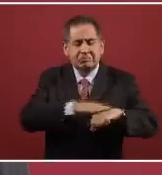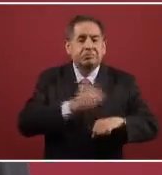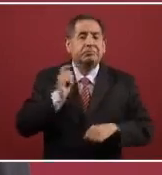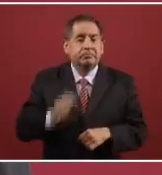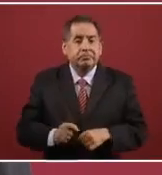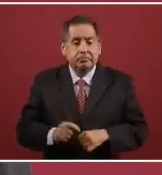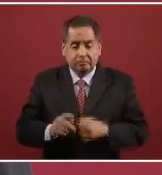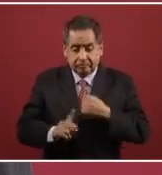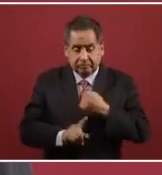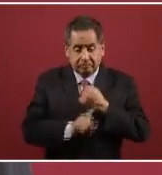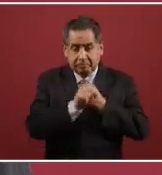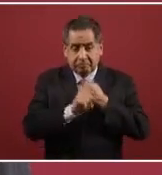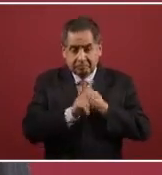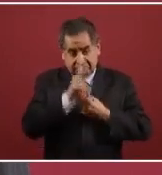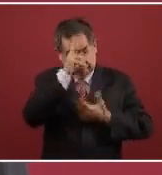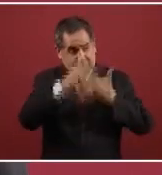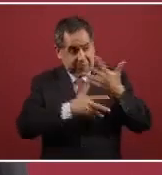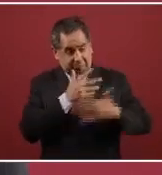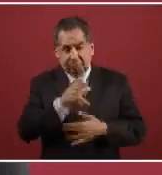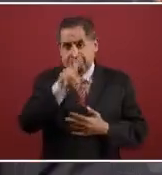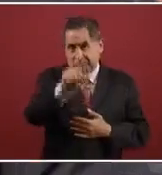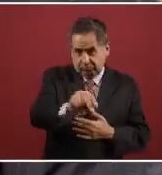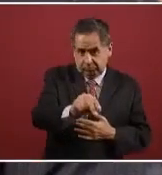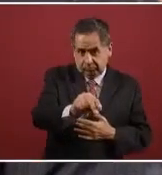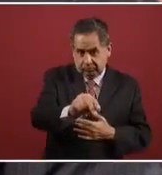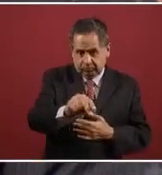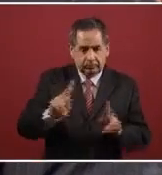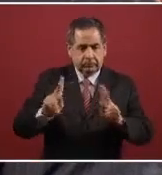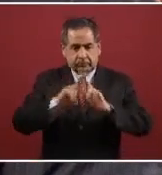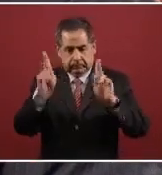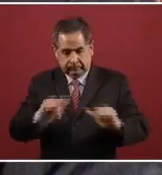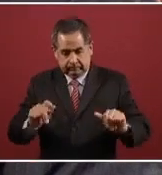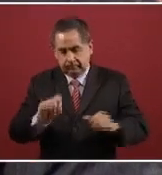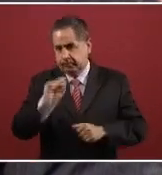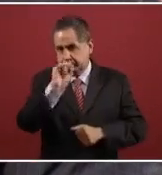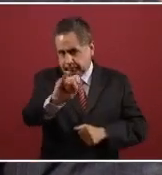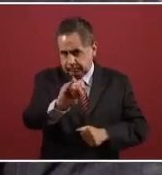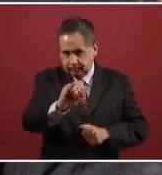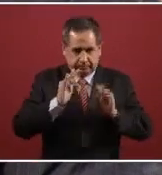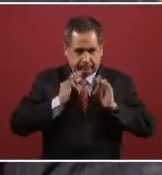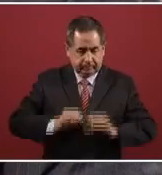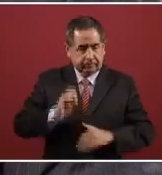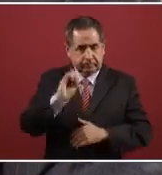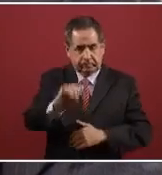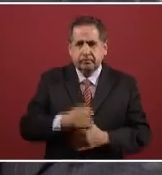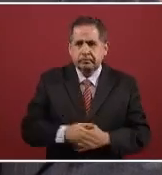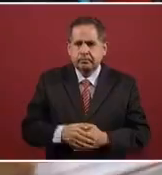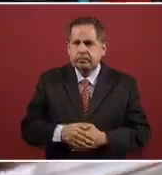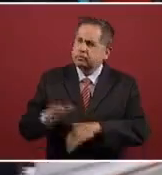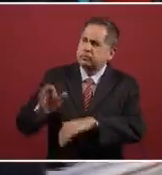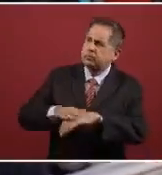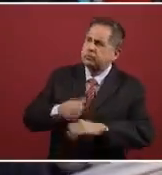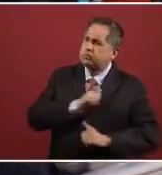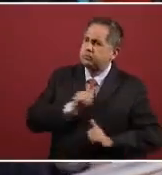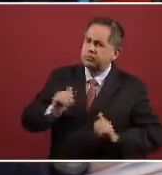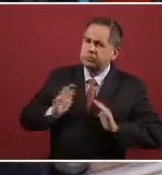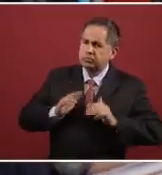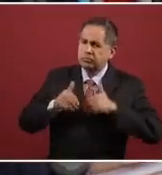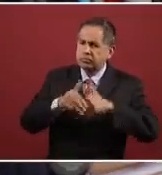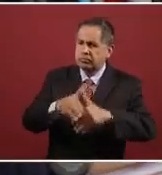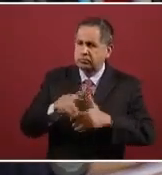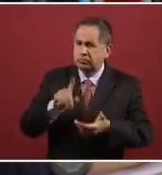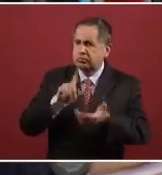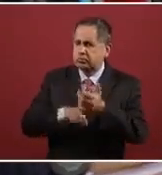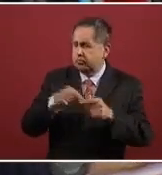violencia, sí a la paz y a la tranquilidad. ¿Va a haber despliegue de Guardia Nacional en este municipio de